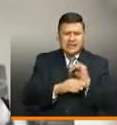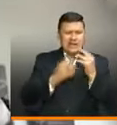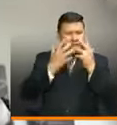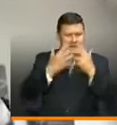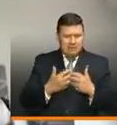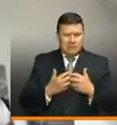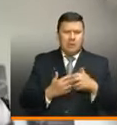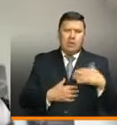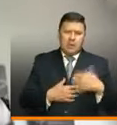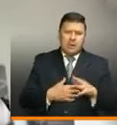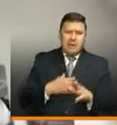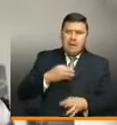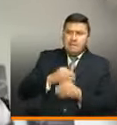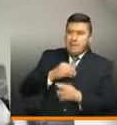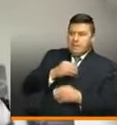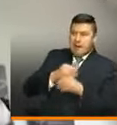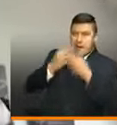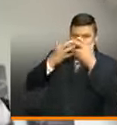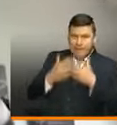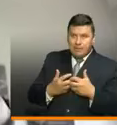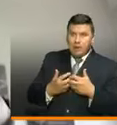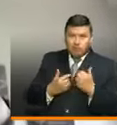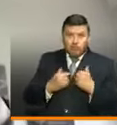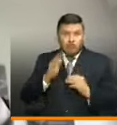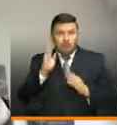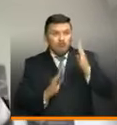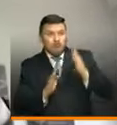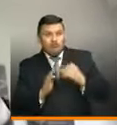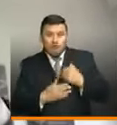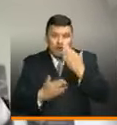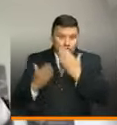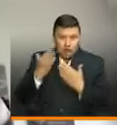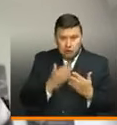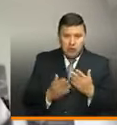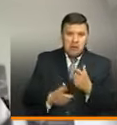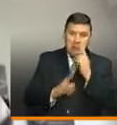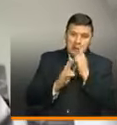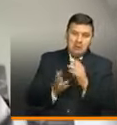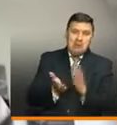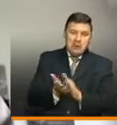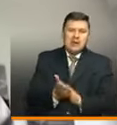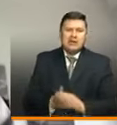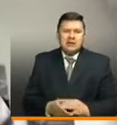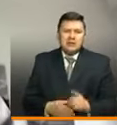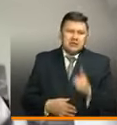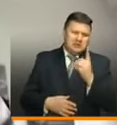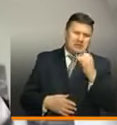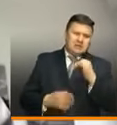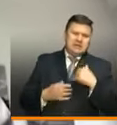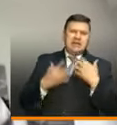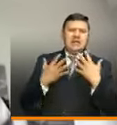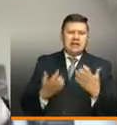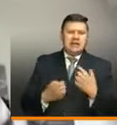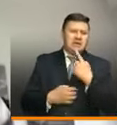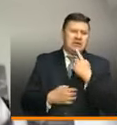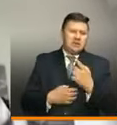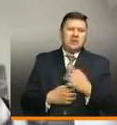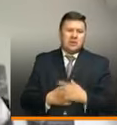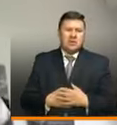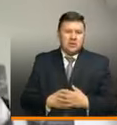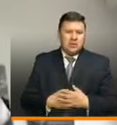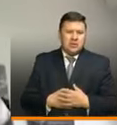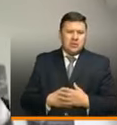que han querido sumarse a este esfuerzo y a quienes también reconocemos. Y por último, quiero hacer